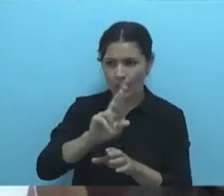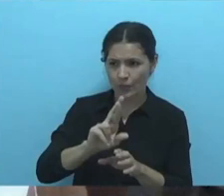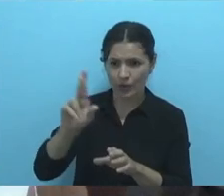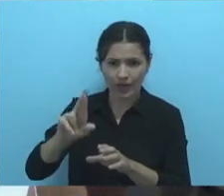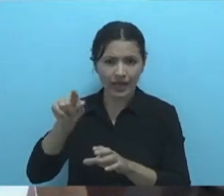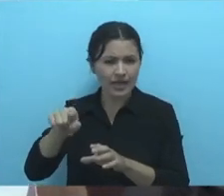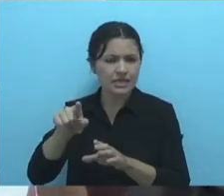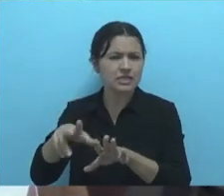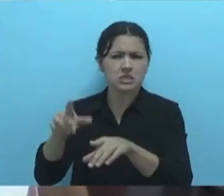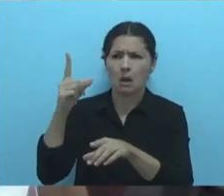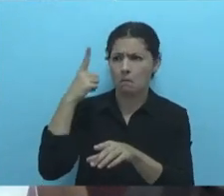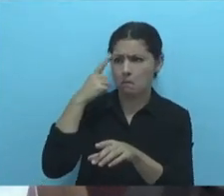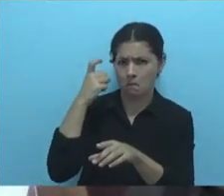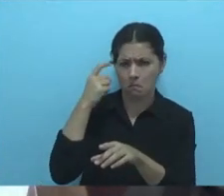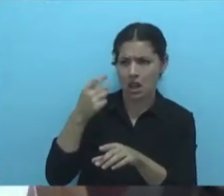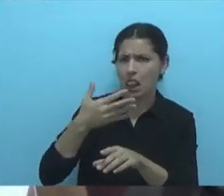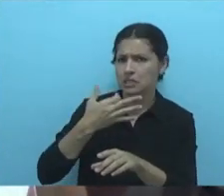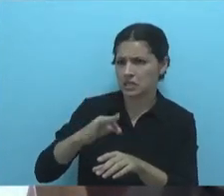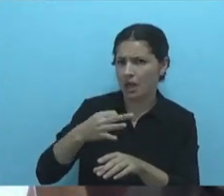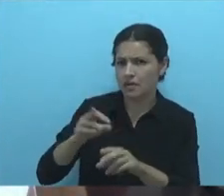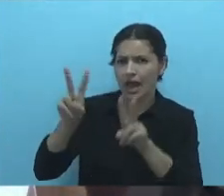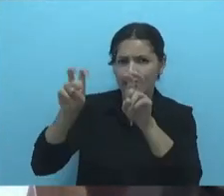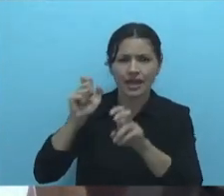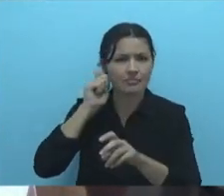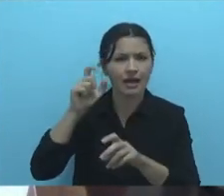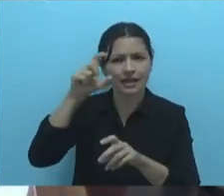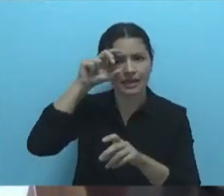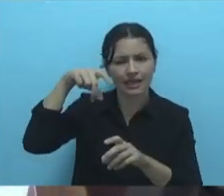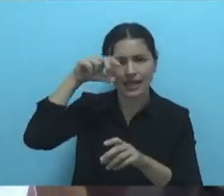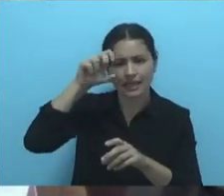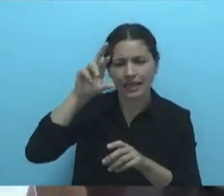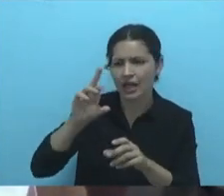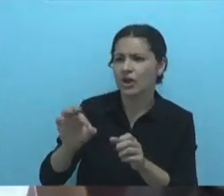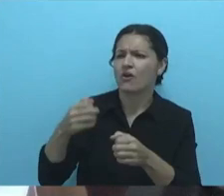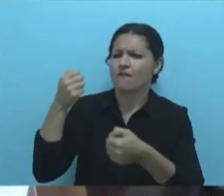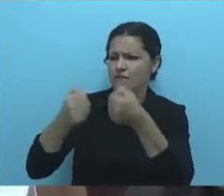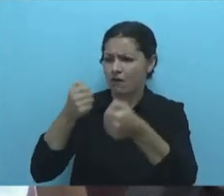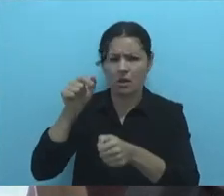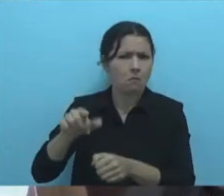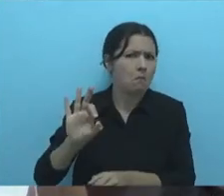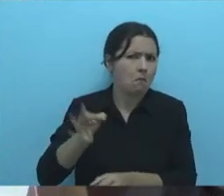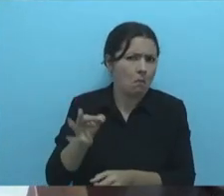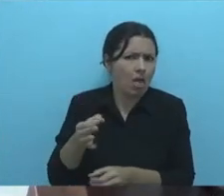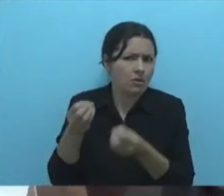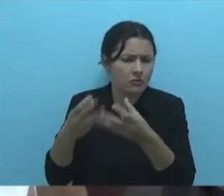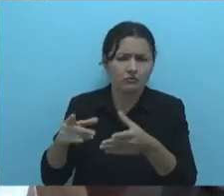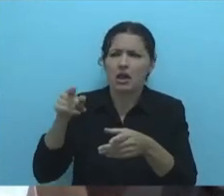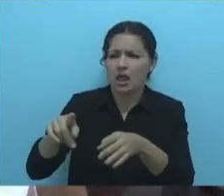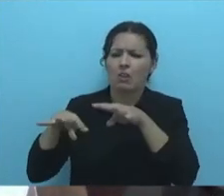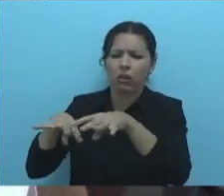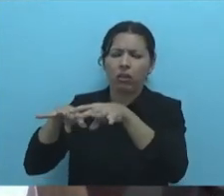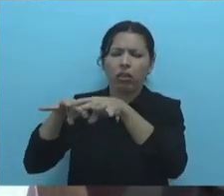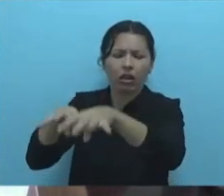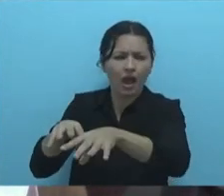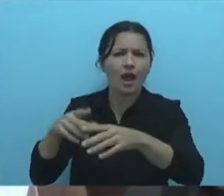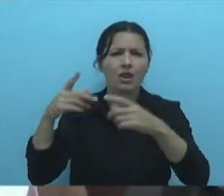estaban recontra capacitadas en cuestiones de género y violencia porque iban a todas las marchas con su pañuelo verde militar O